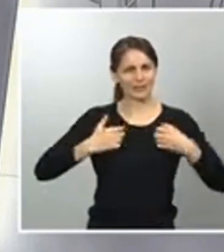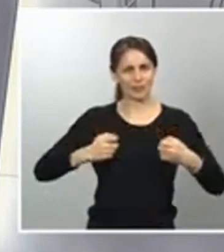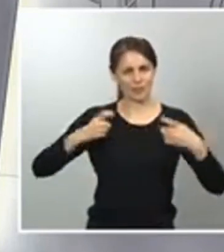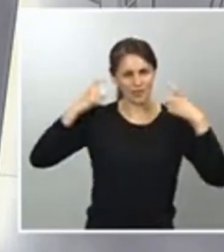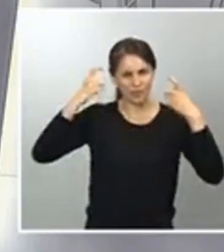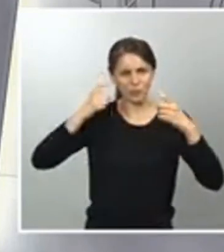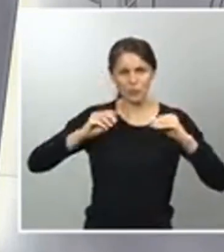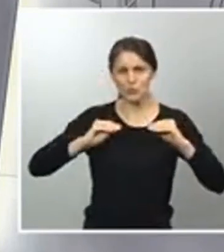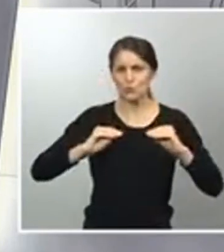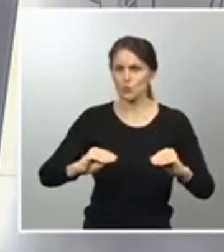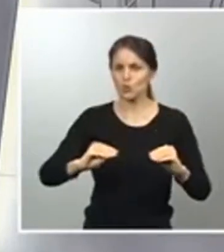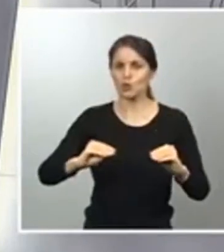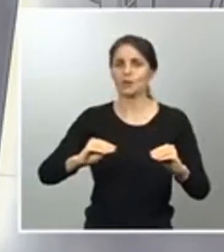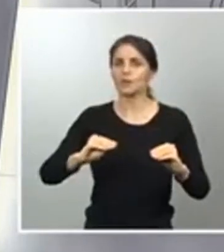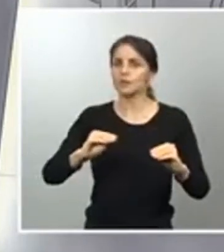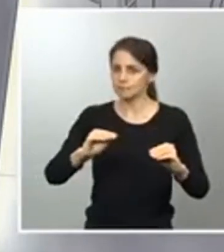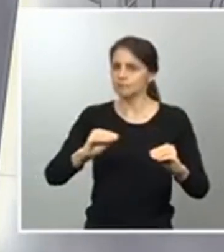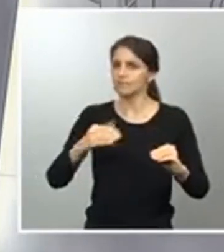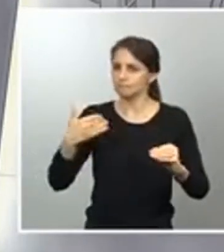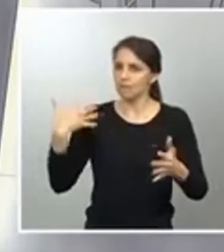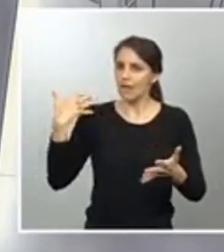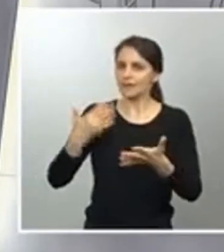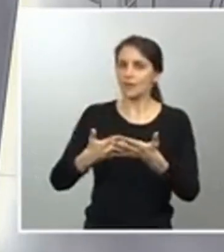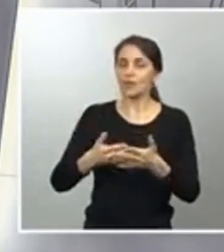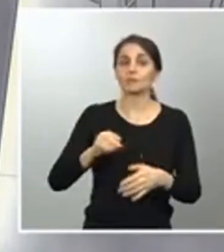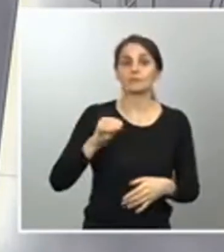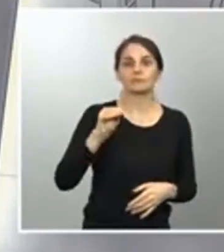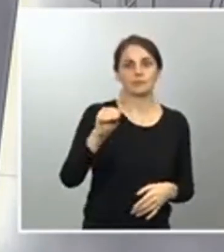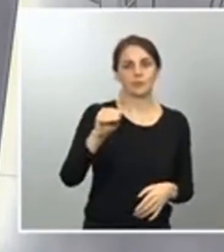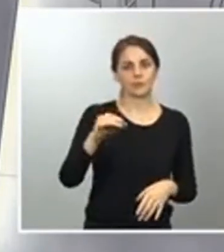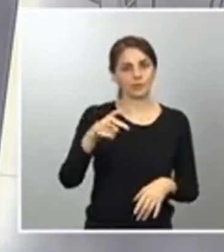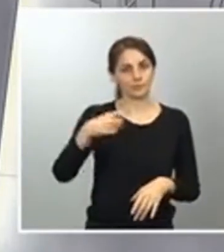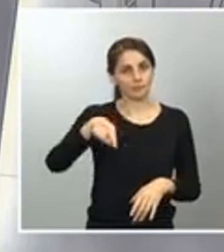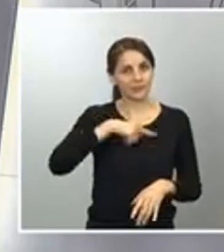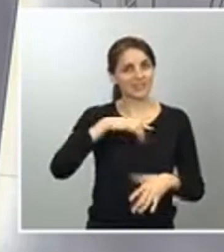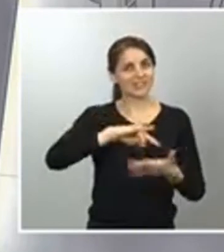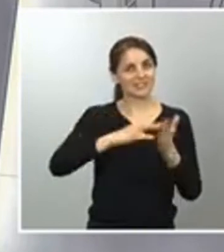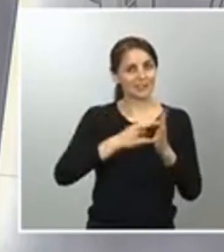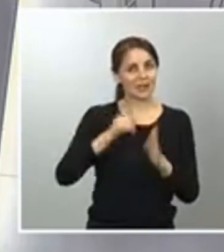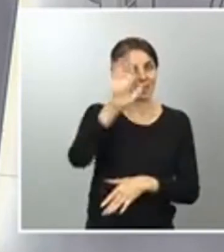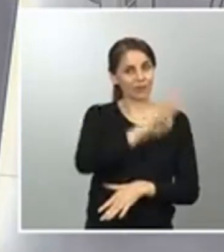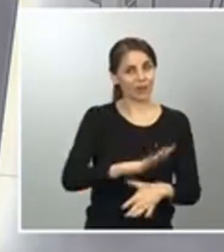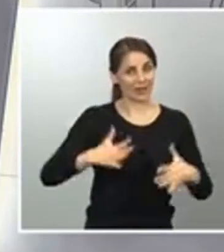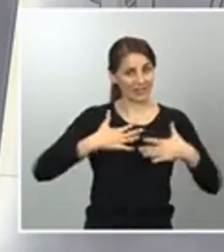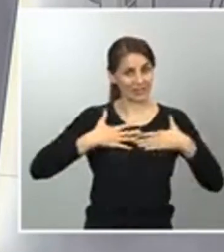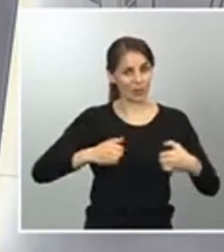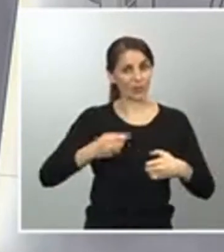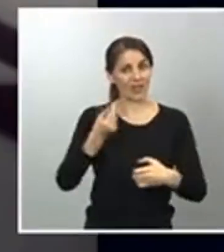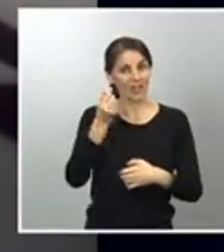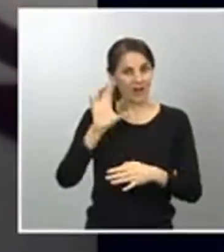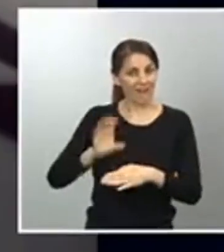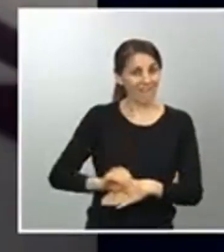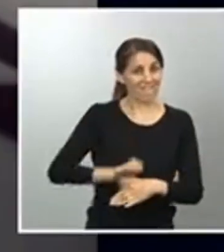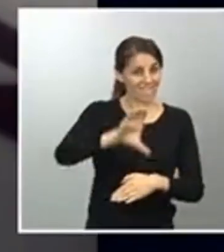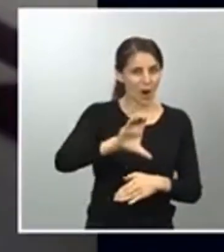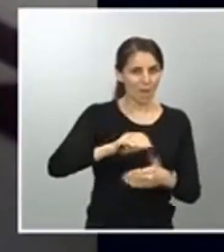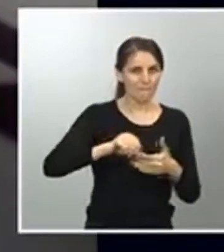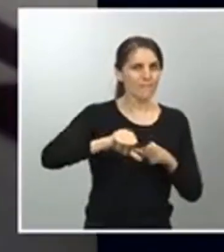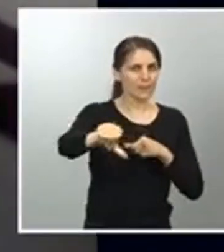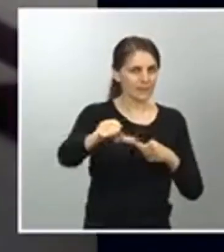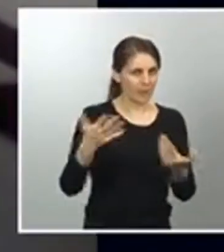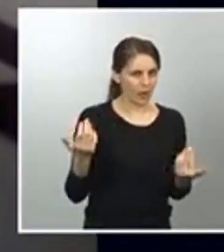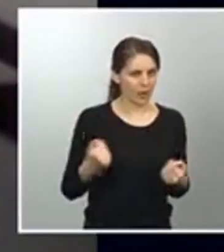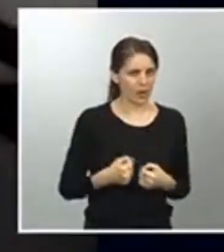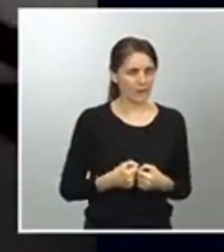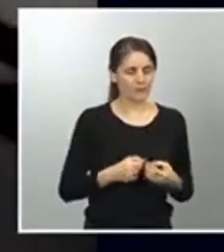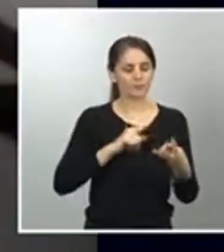de reconstrucción un refuerzo del Sistema Nacional de Salud, pero con dotación económica propia? También le queríamos preguntar sobre si el Gobierno